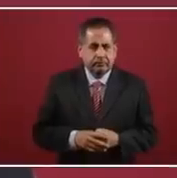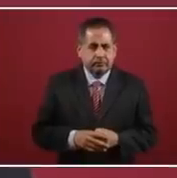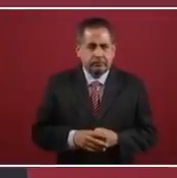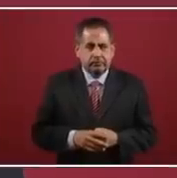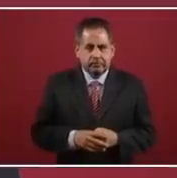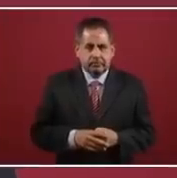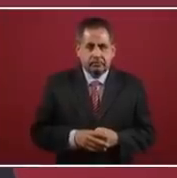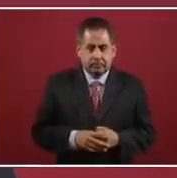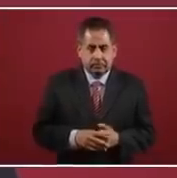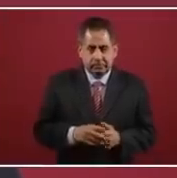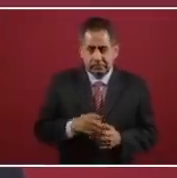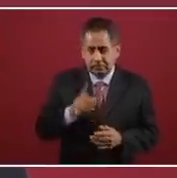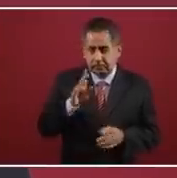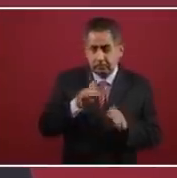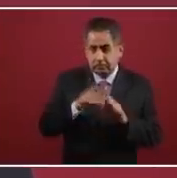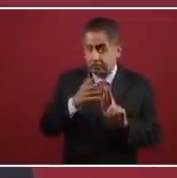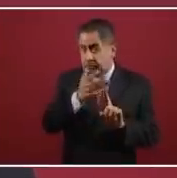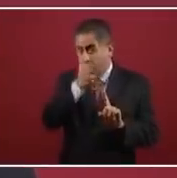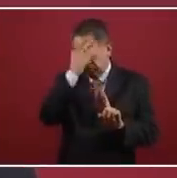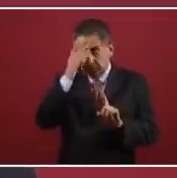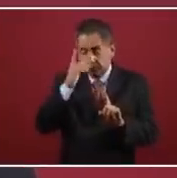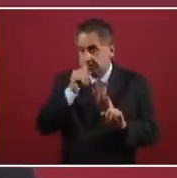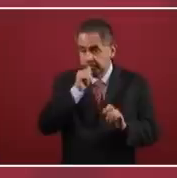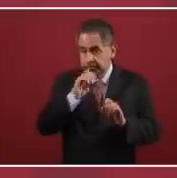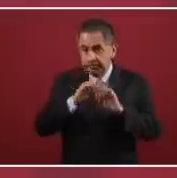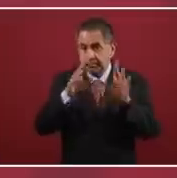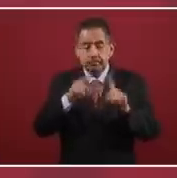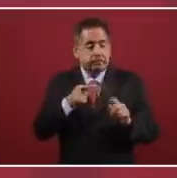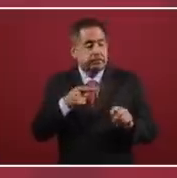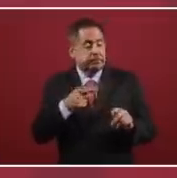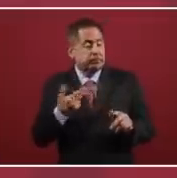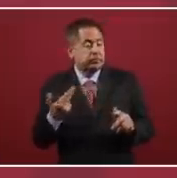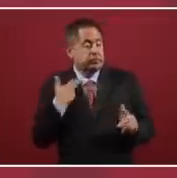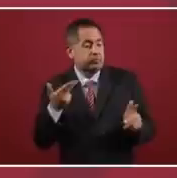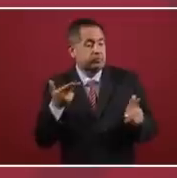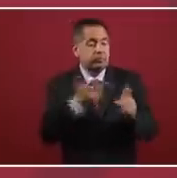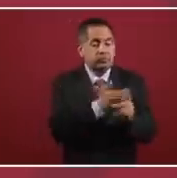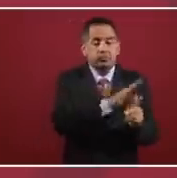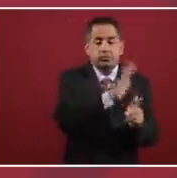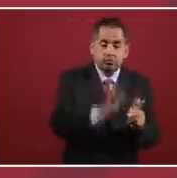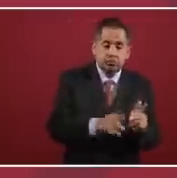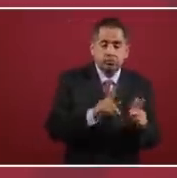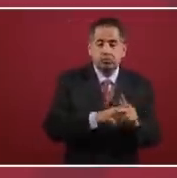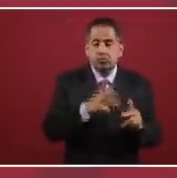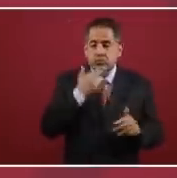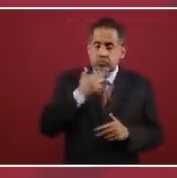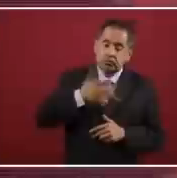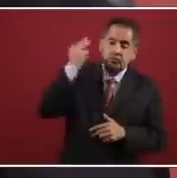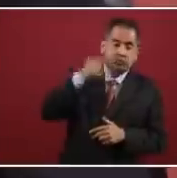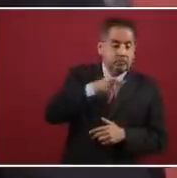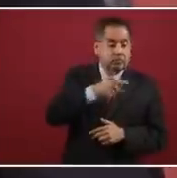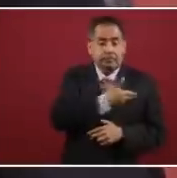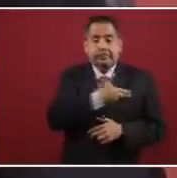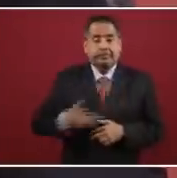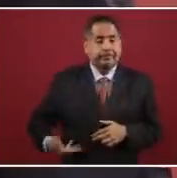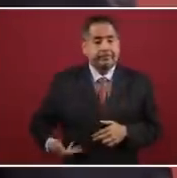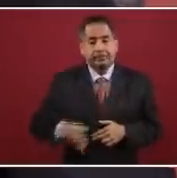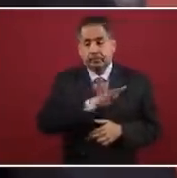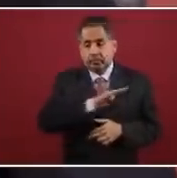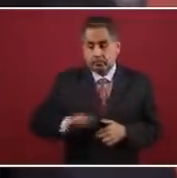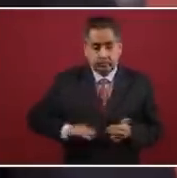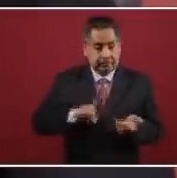no se sabe si fue asesinado o se suicidó el presidente municipal de